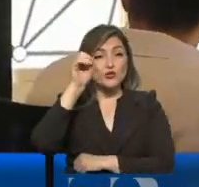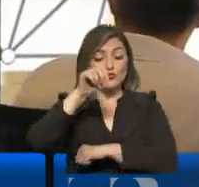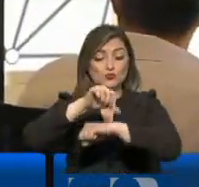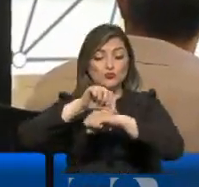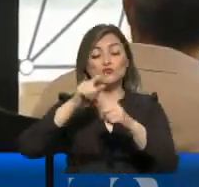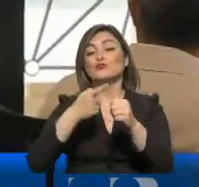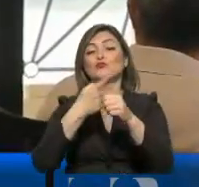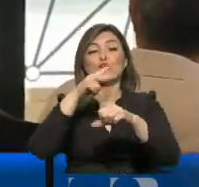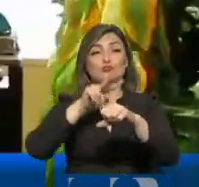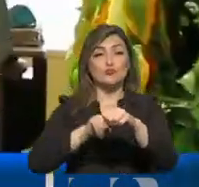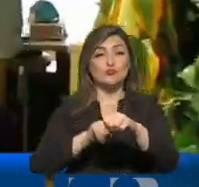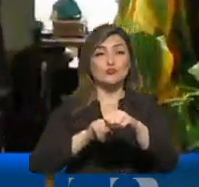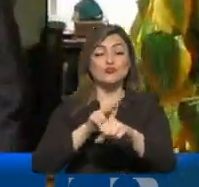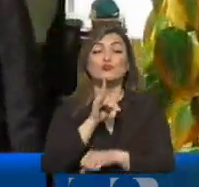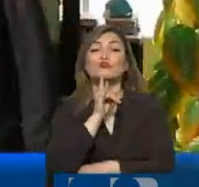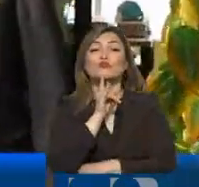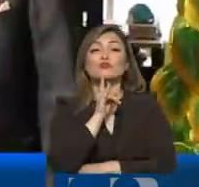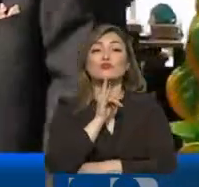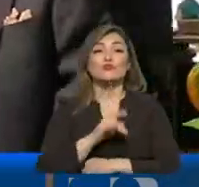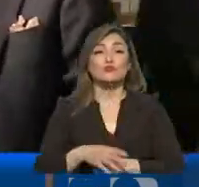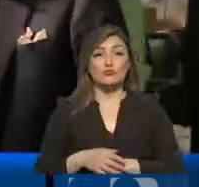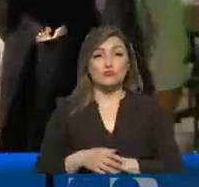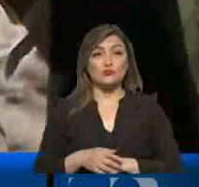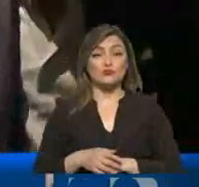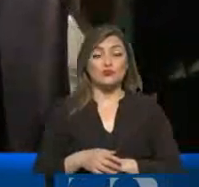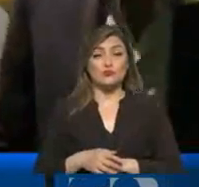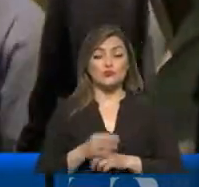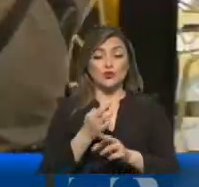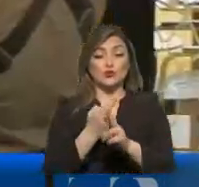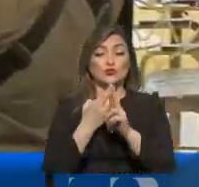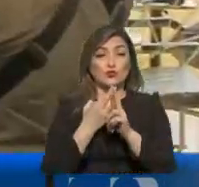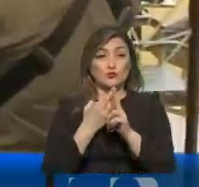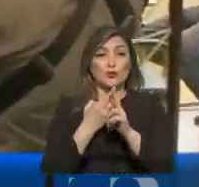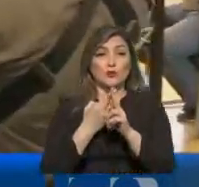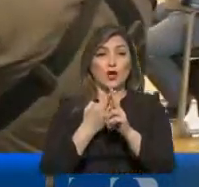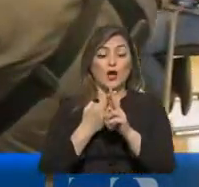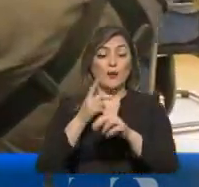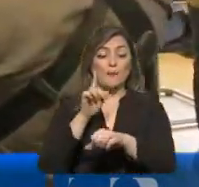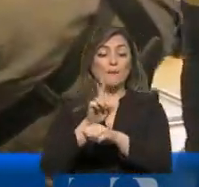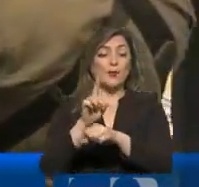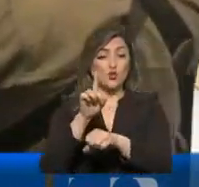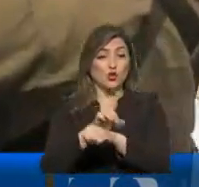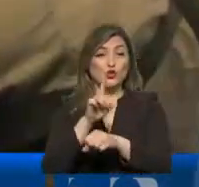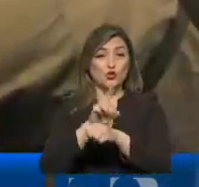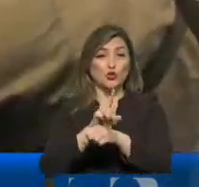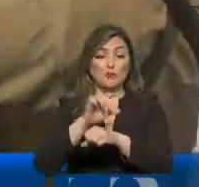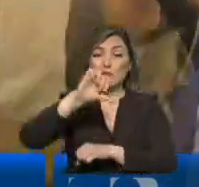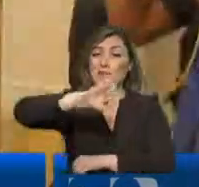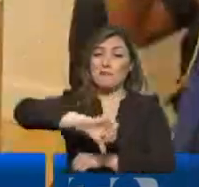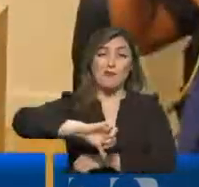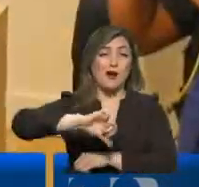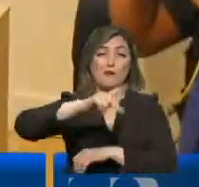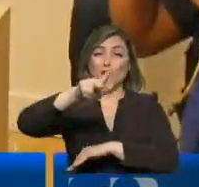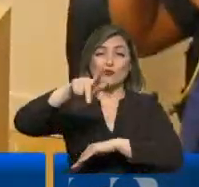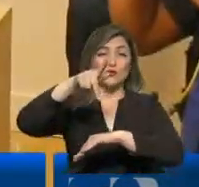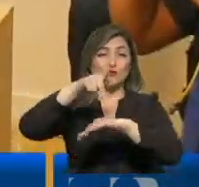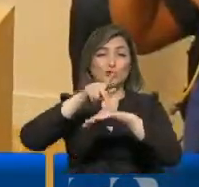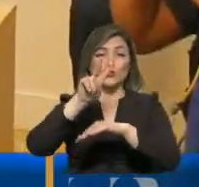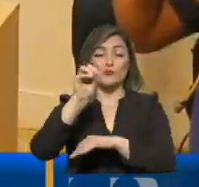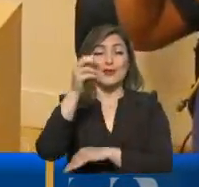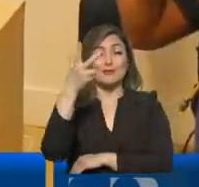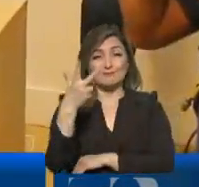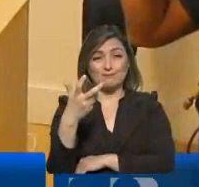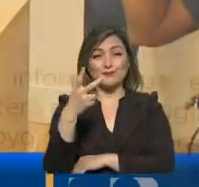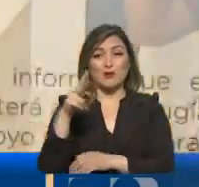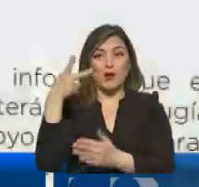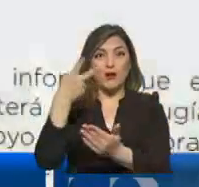por primera vez en Cleveland, Estados Unidos, como consecuencia de una mala práctica médica en España, ocurrida en 2013 tras sufrir